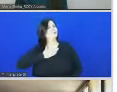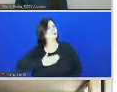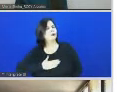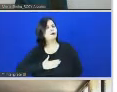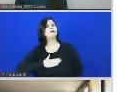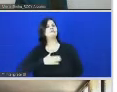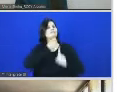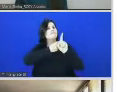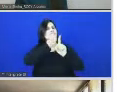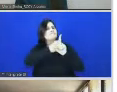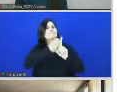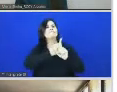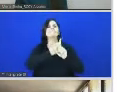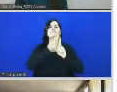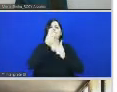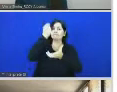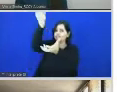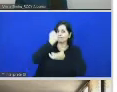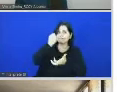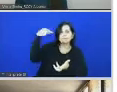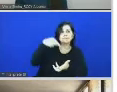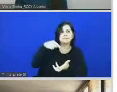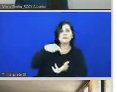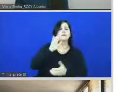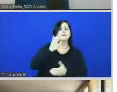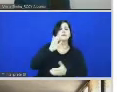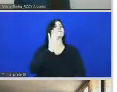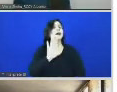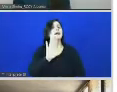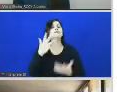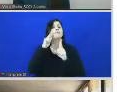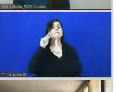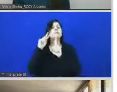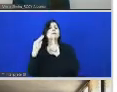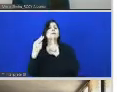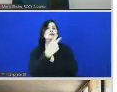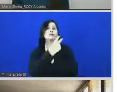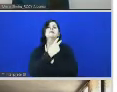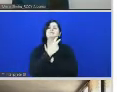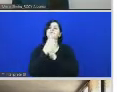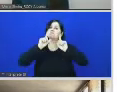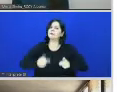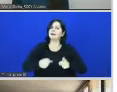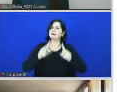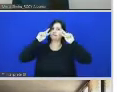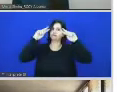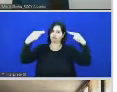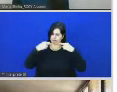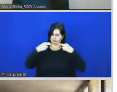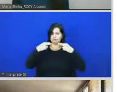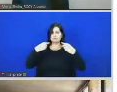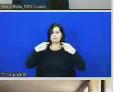una perspectiva donde reconocemos que la prioridad debe ser en el sur